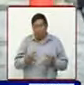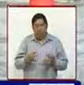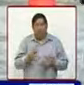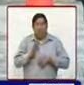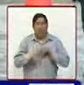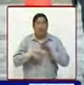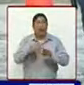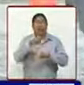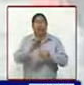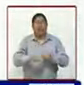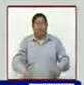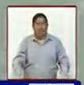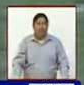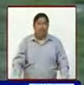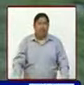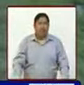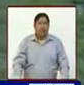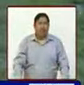de caminar.